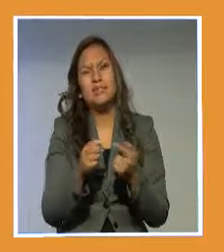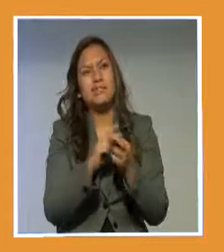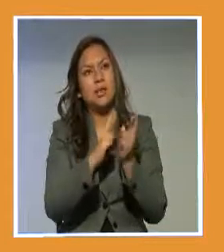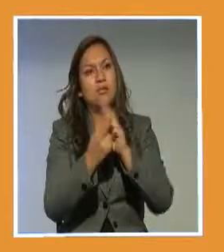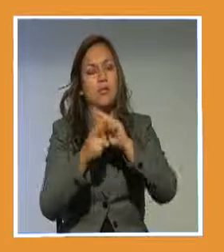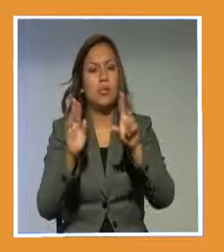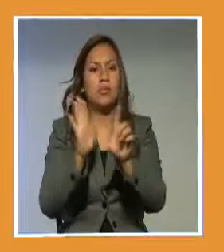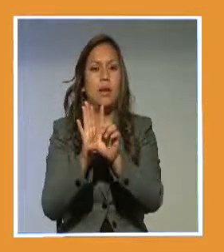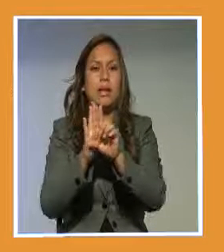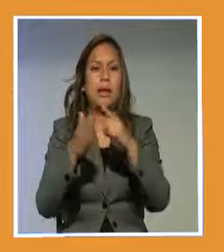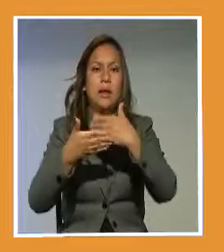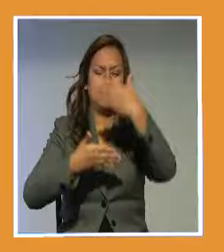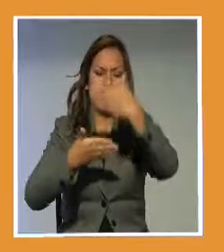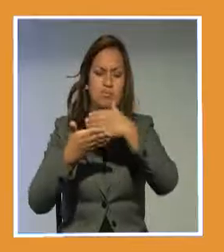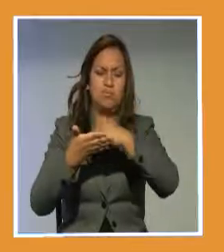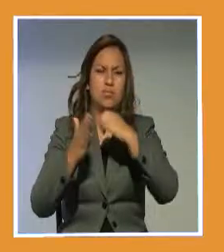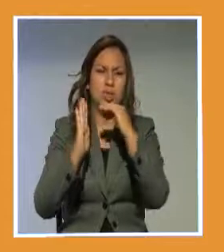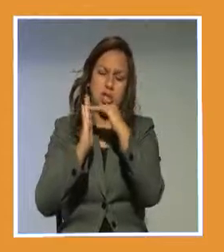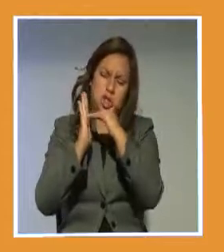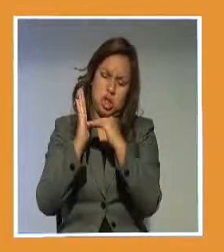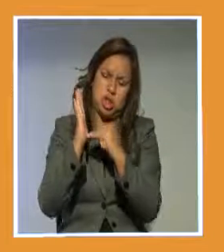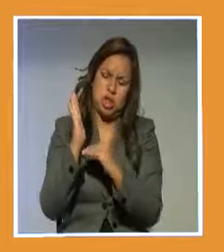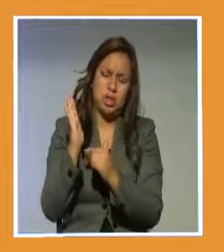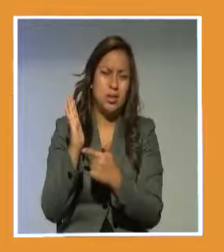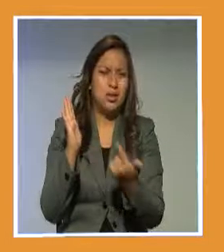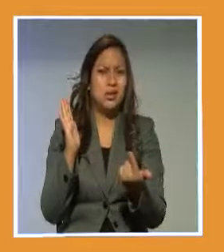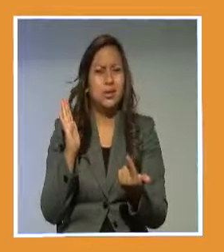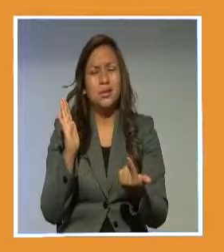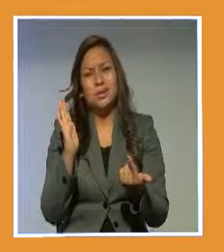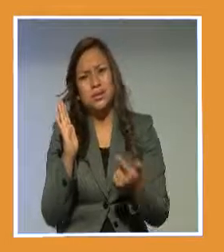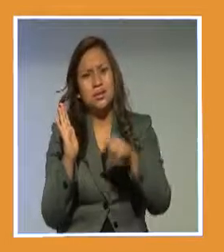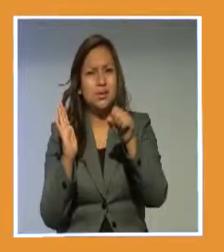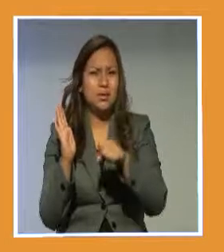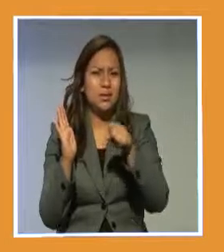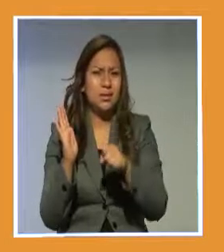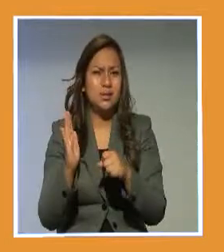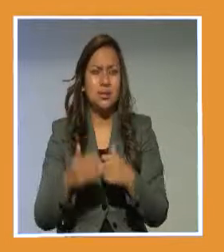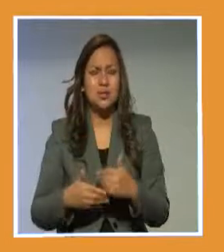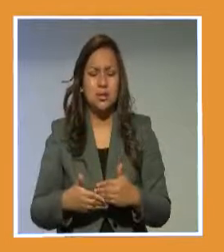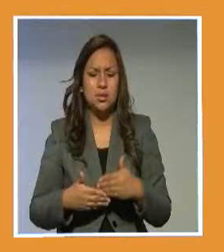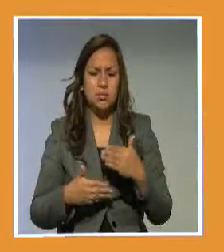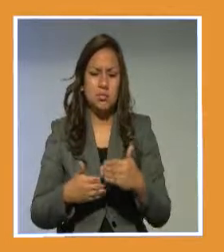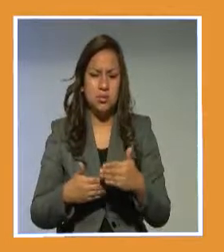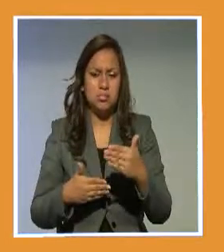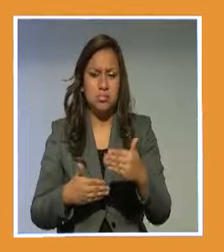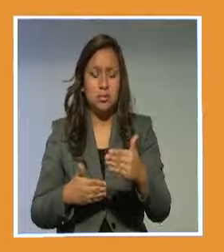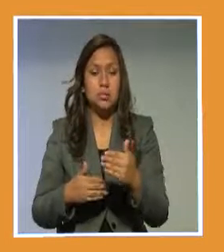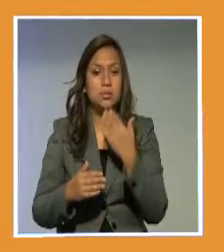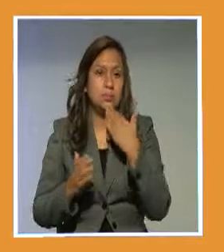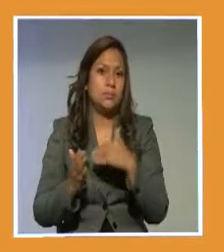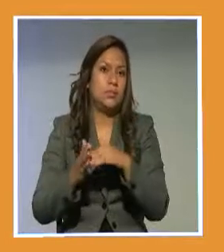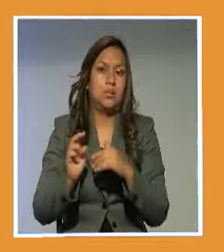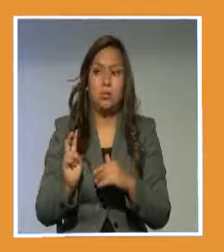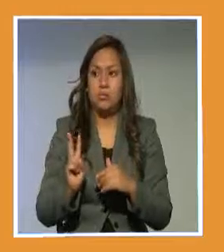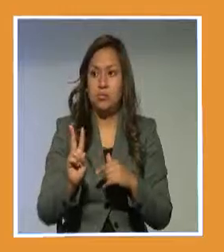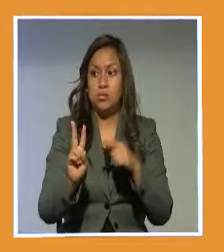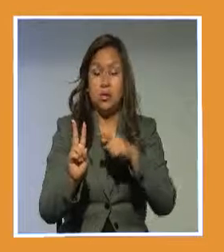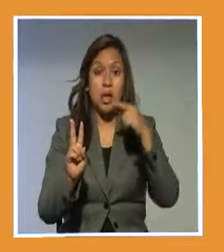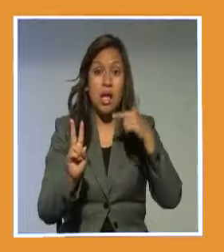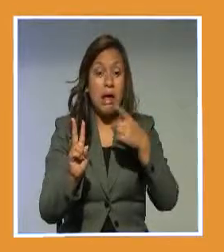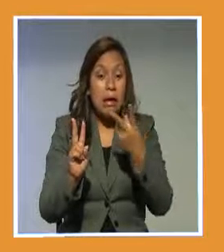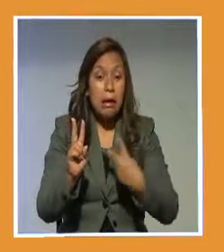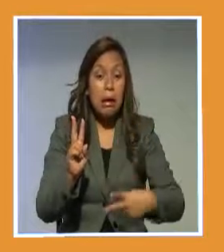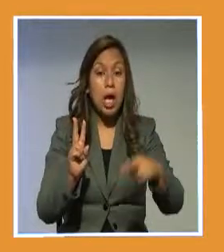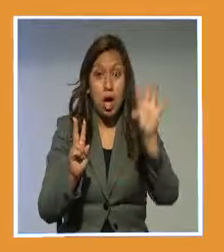ley notarial, veíamos realmente todos los pasos que debía seguir una pareja sin hijos cuando tenía que